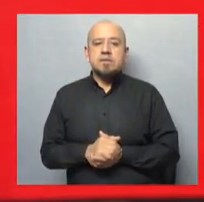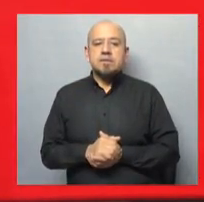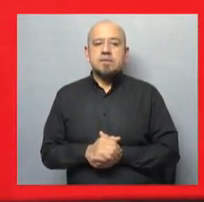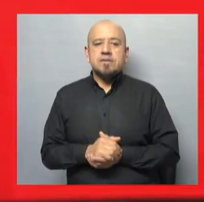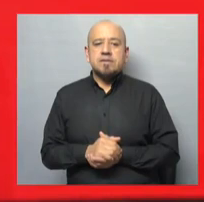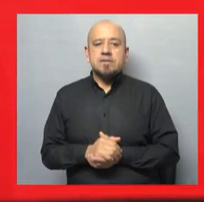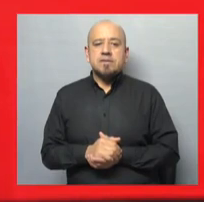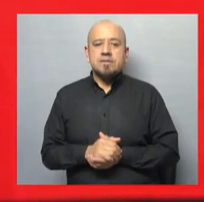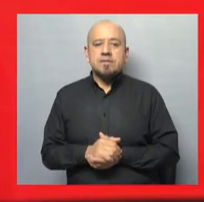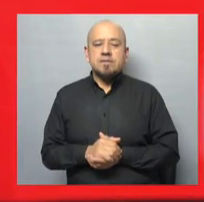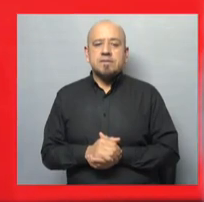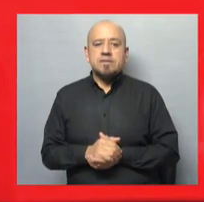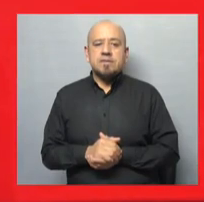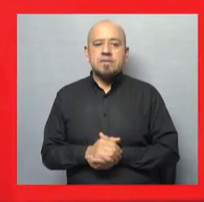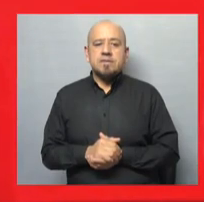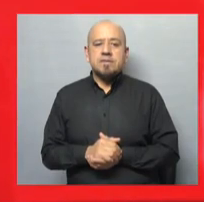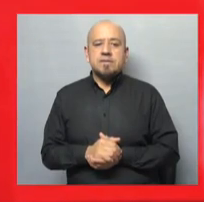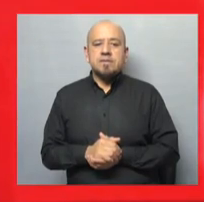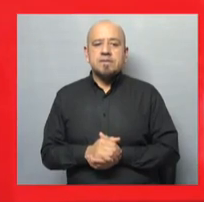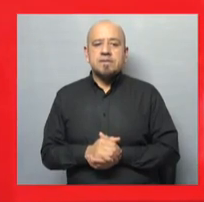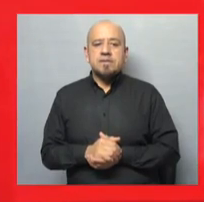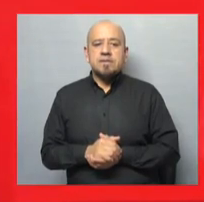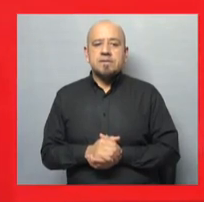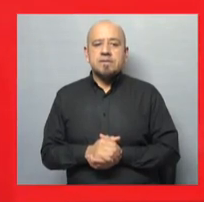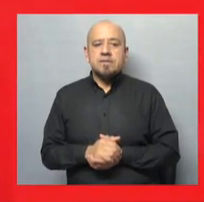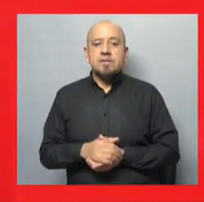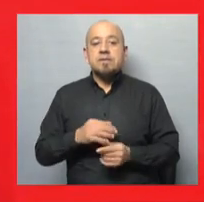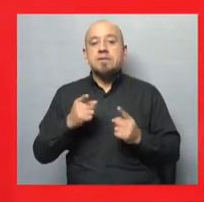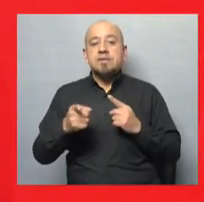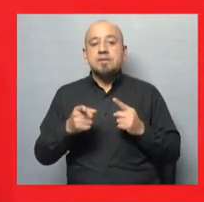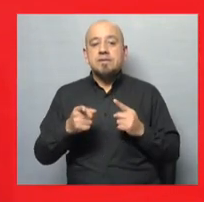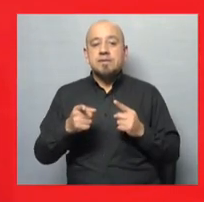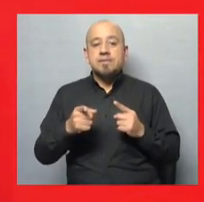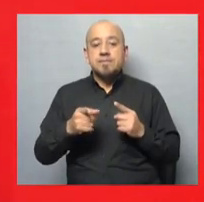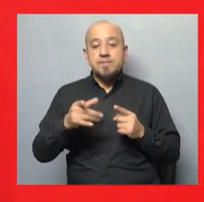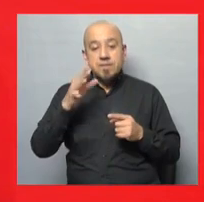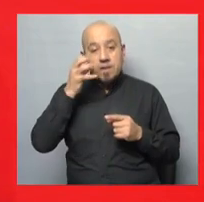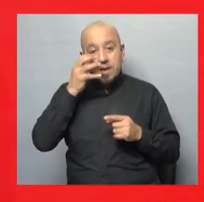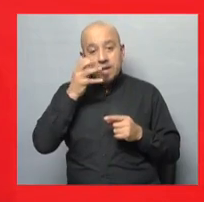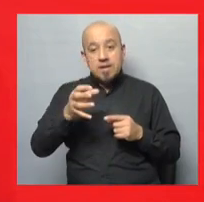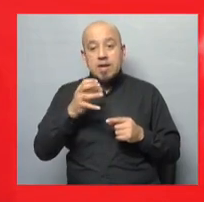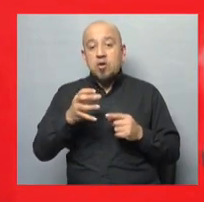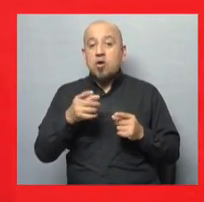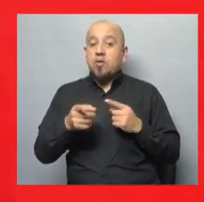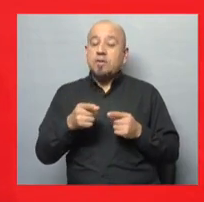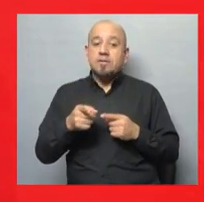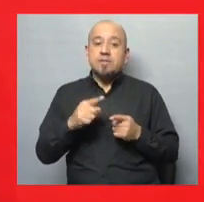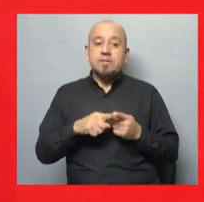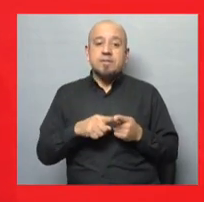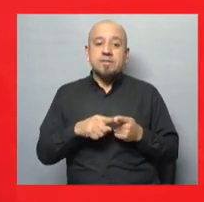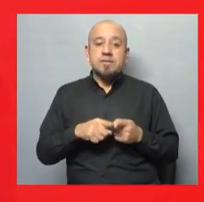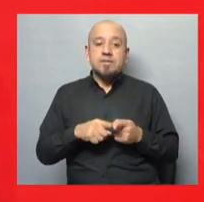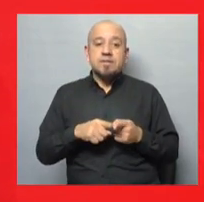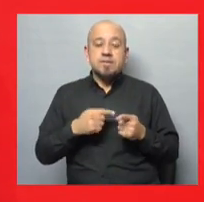qué lindo el terror de rubén rada la